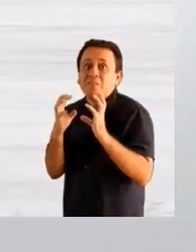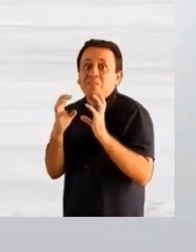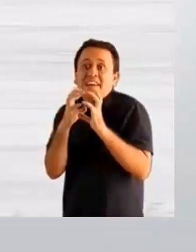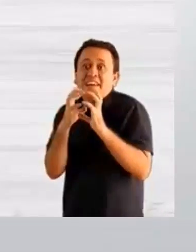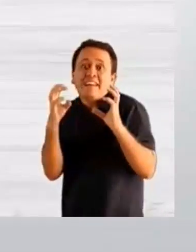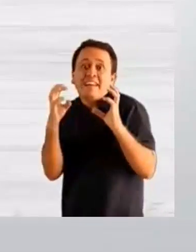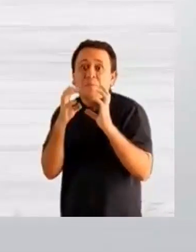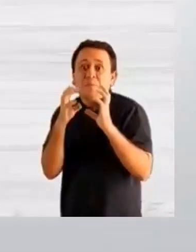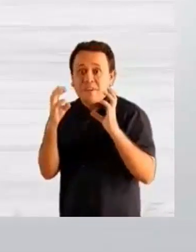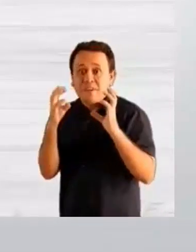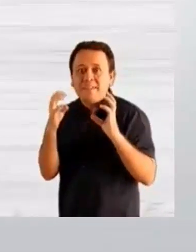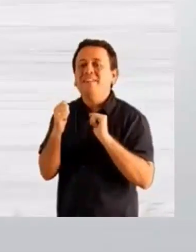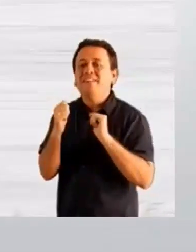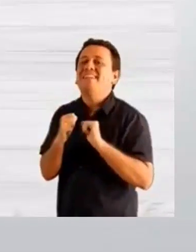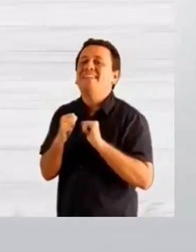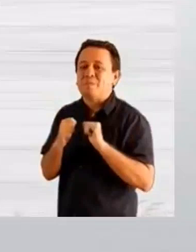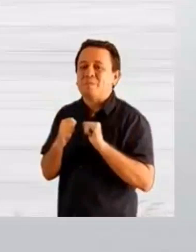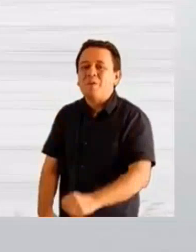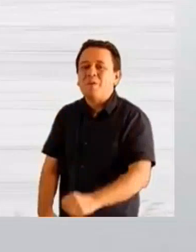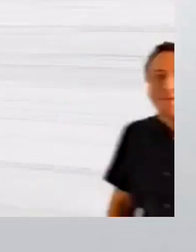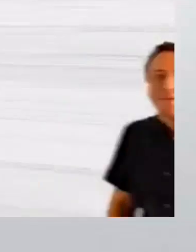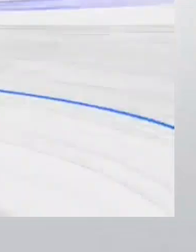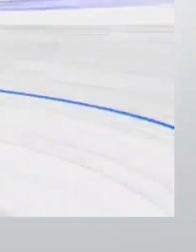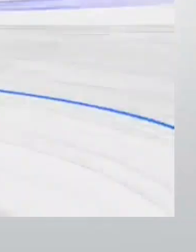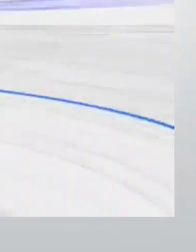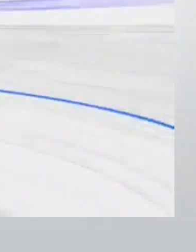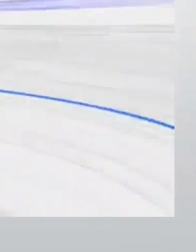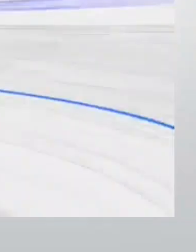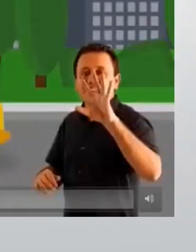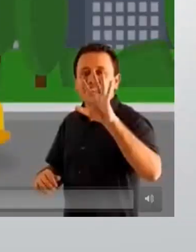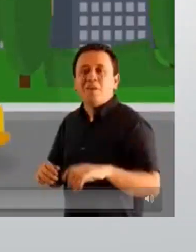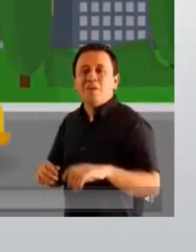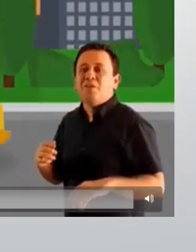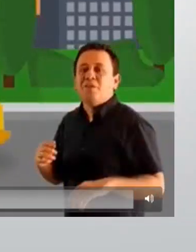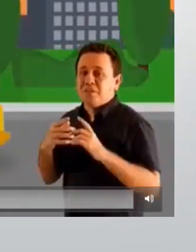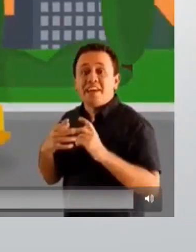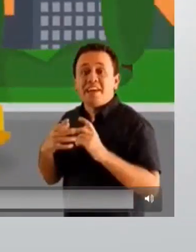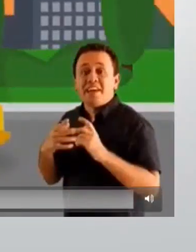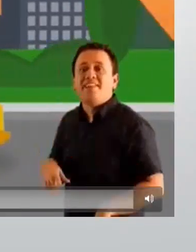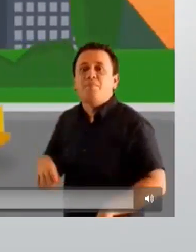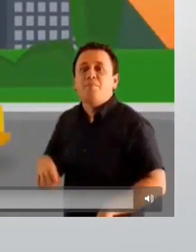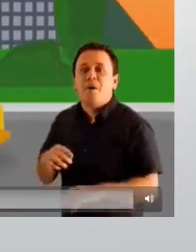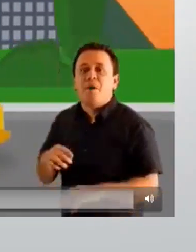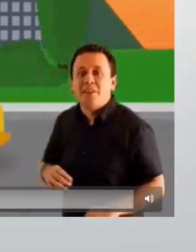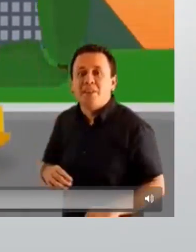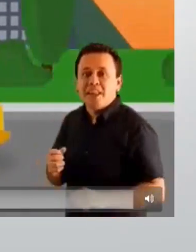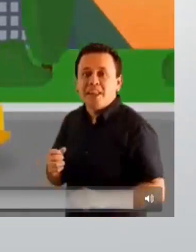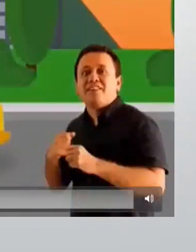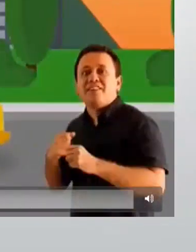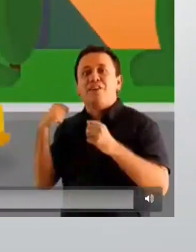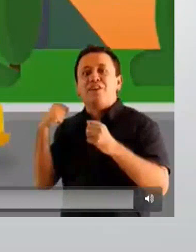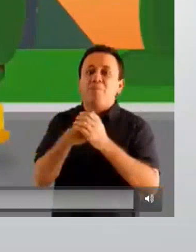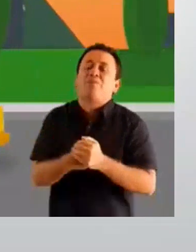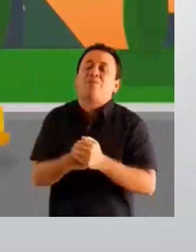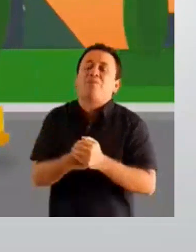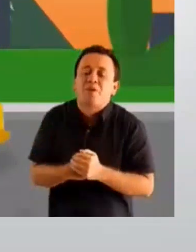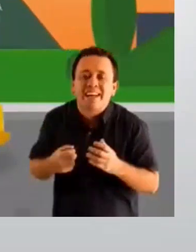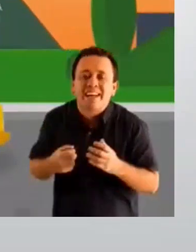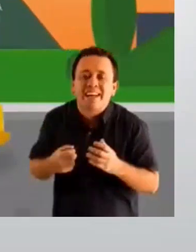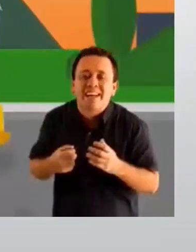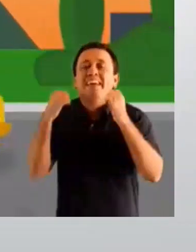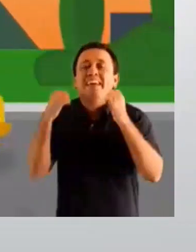Nos centraremos en qué tan rápido, qué tan deprisa se mueve o no. Si tu examen es dentro de 5 minutos y vas a llegar tarde, probablemente le digas al chofer que